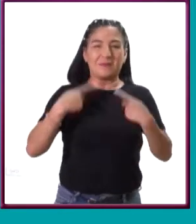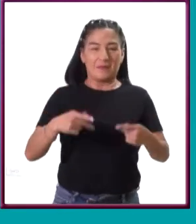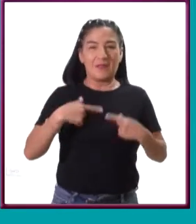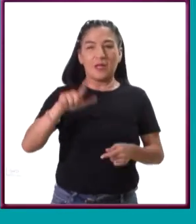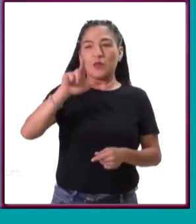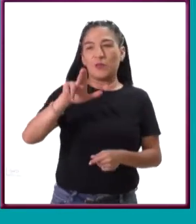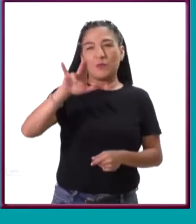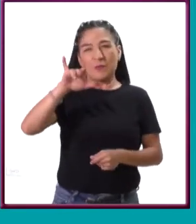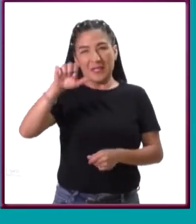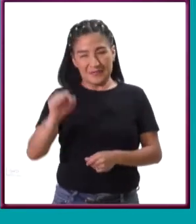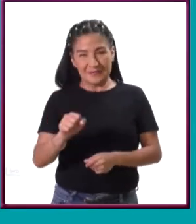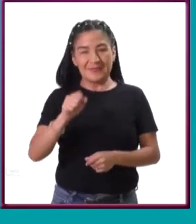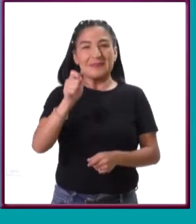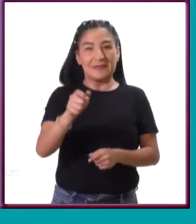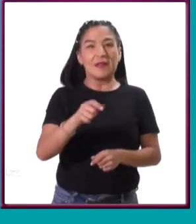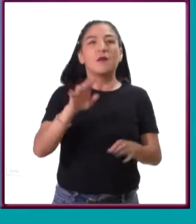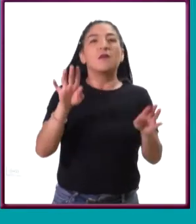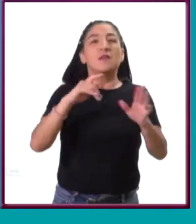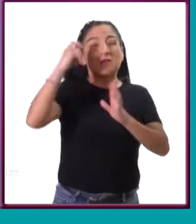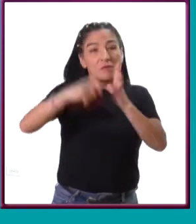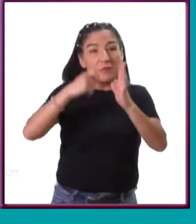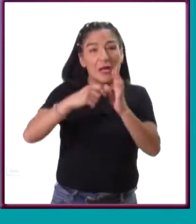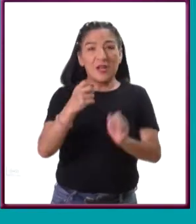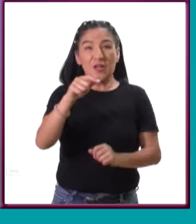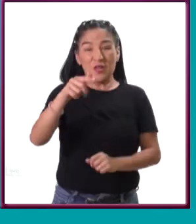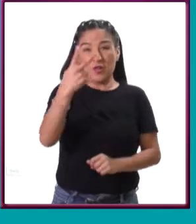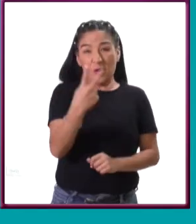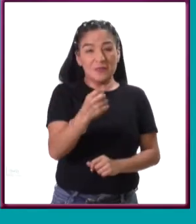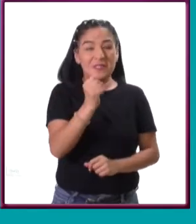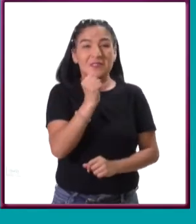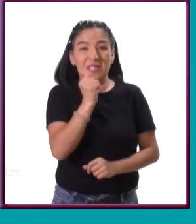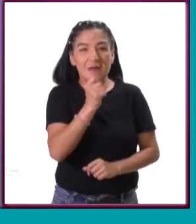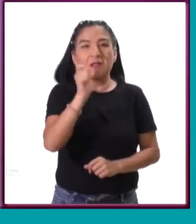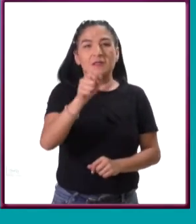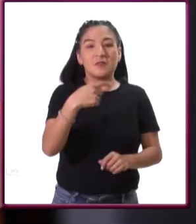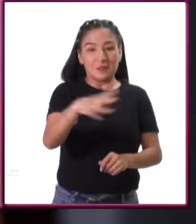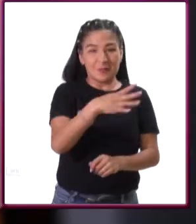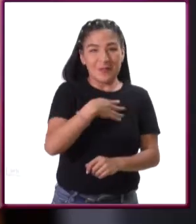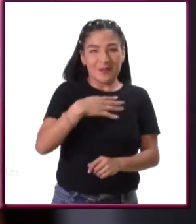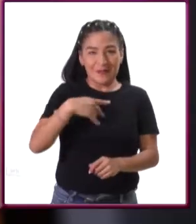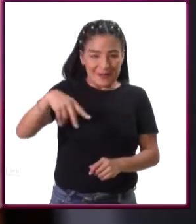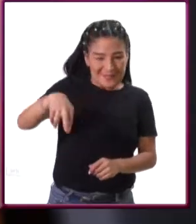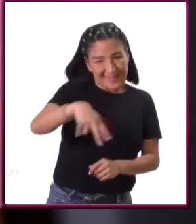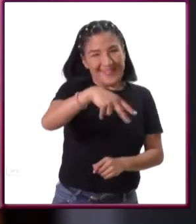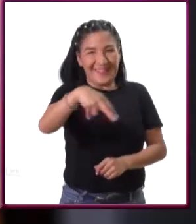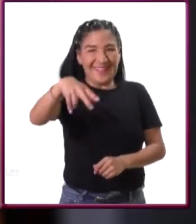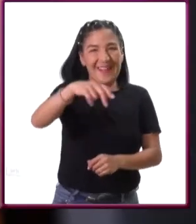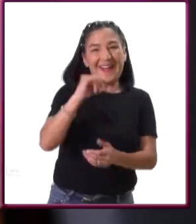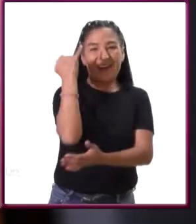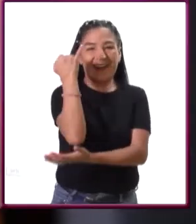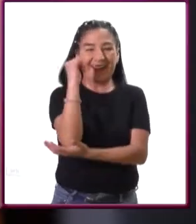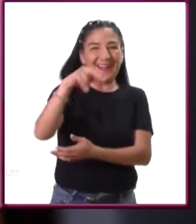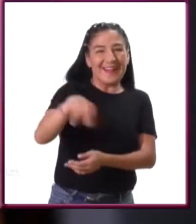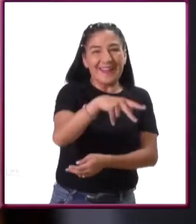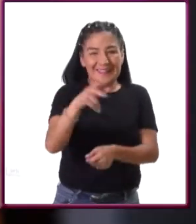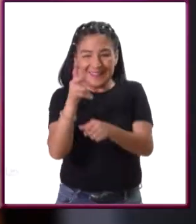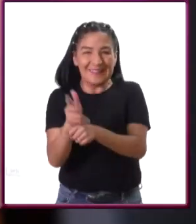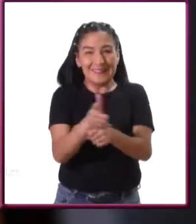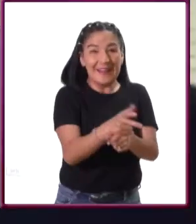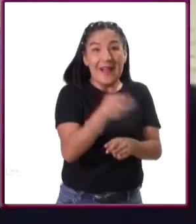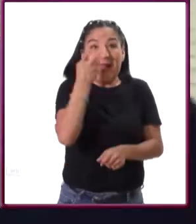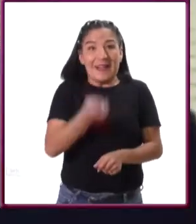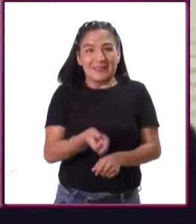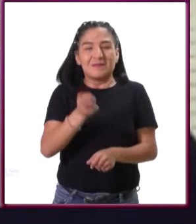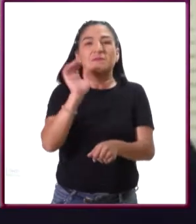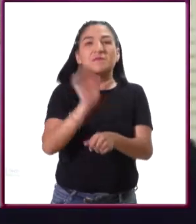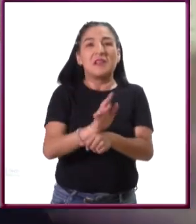filmó casi 2 segundos de una escena de su hijo caminando en su jardín. Sin embargo, esta película estuvo perdida